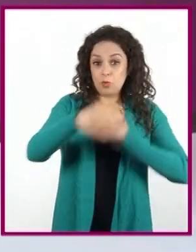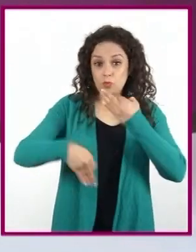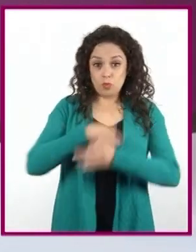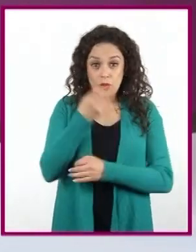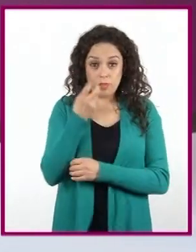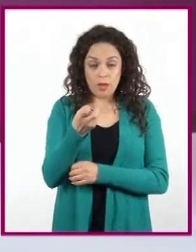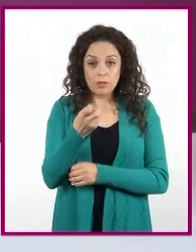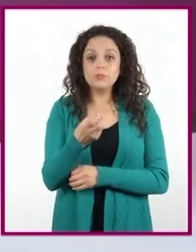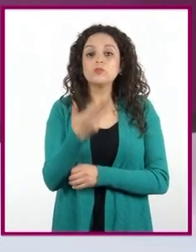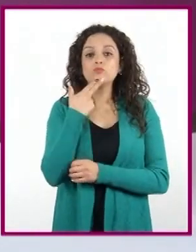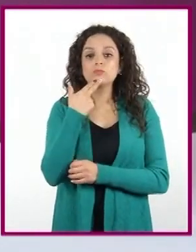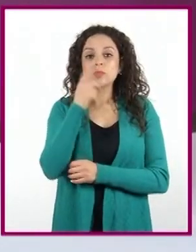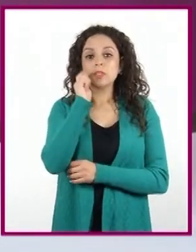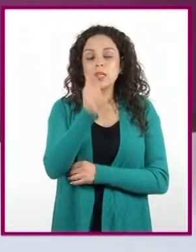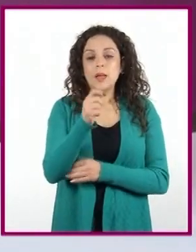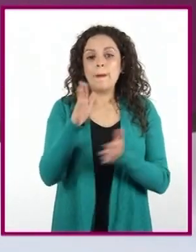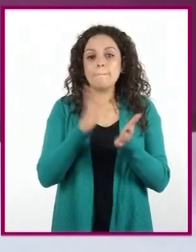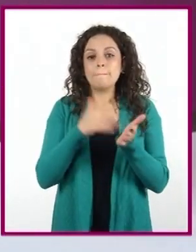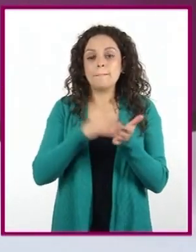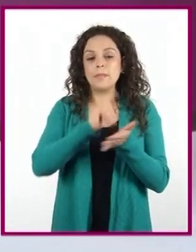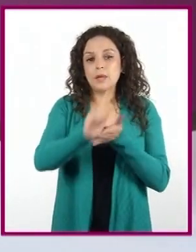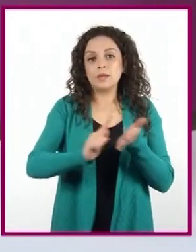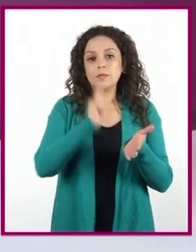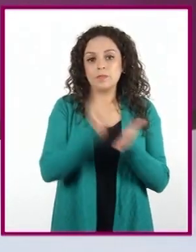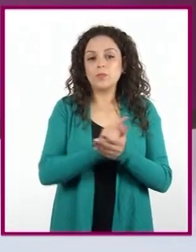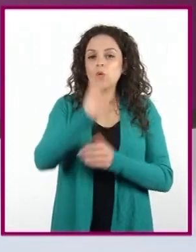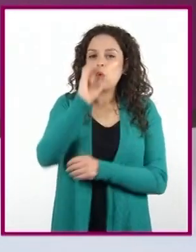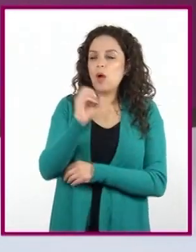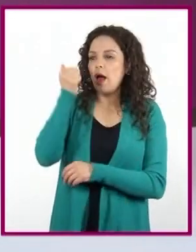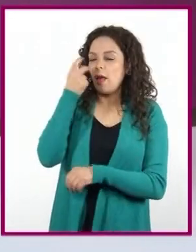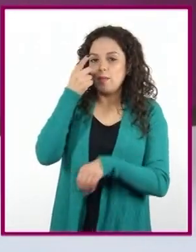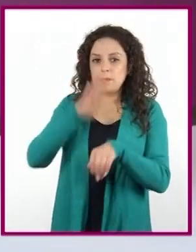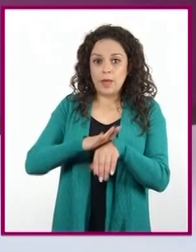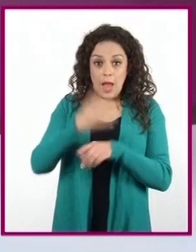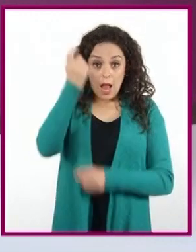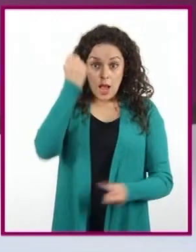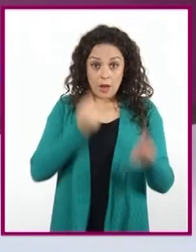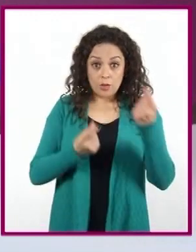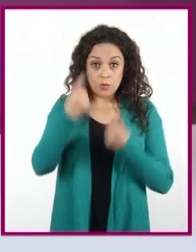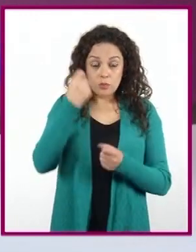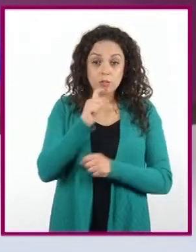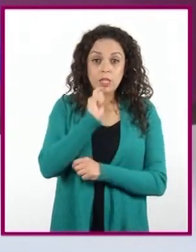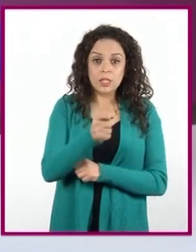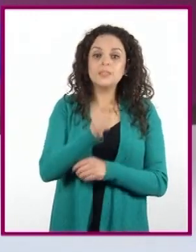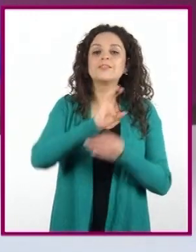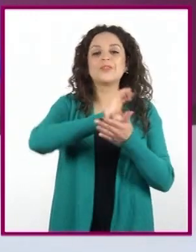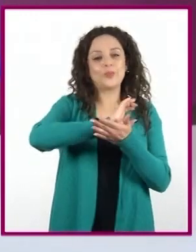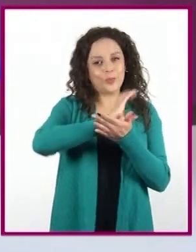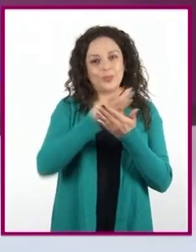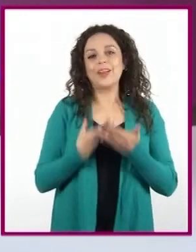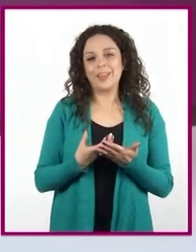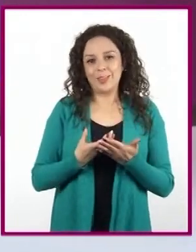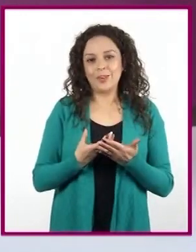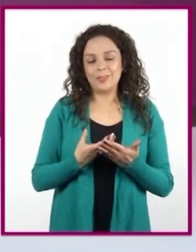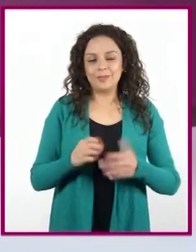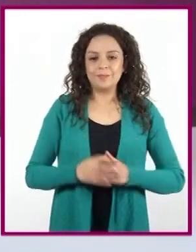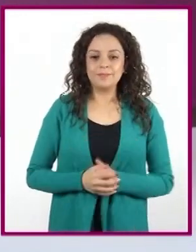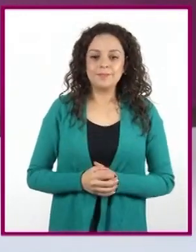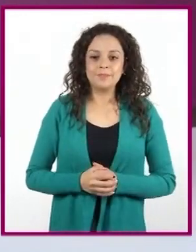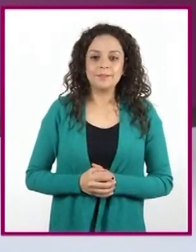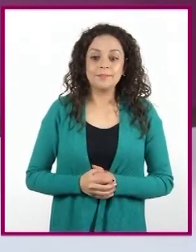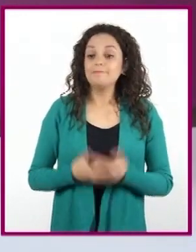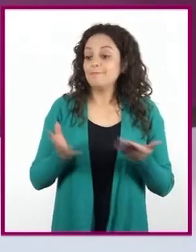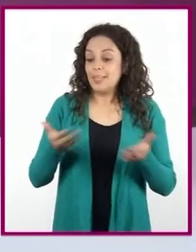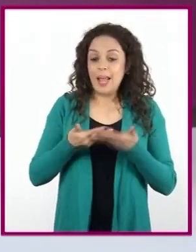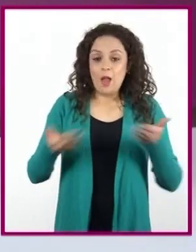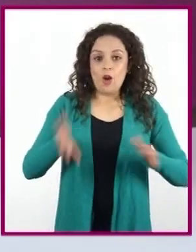movimientos se utilizan documentos legales o administrativos. Algunos de ellos son los contratos. Ahora sabemos